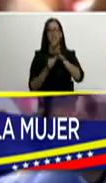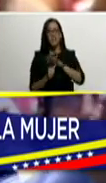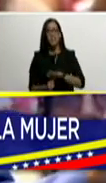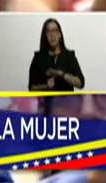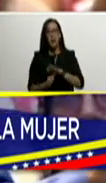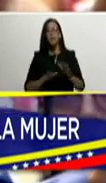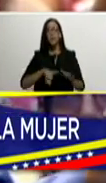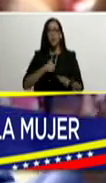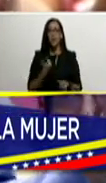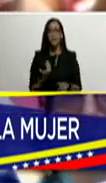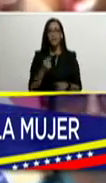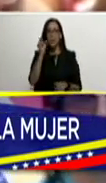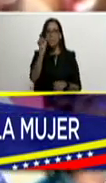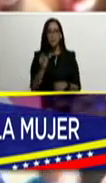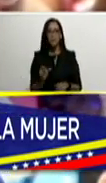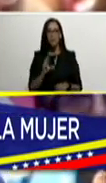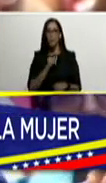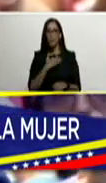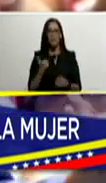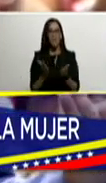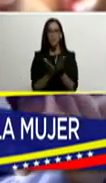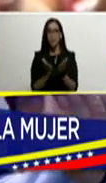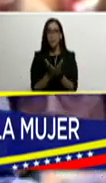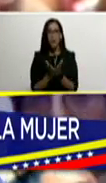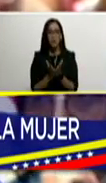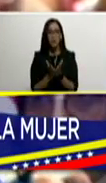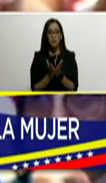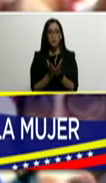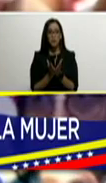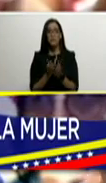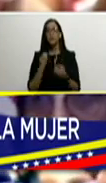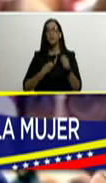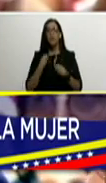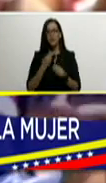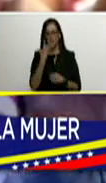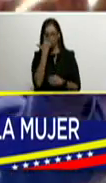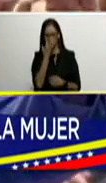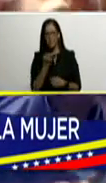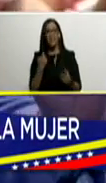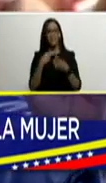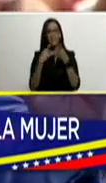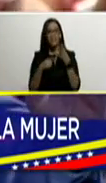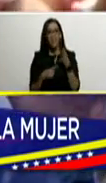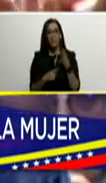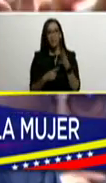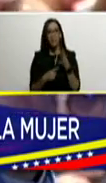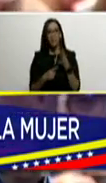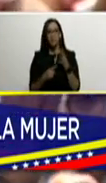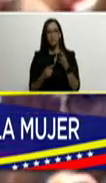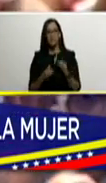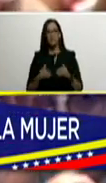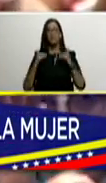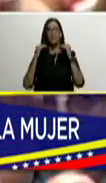pudiera ser una persona que no quiera estudiar, que sufra de depresión, etcétera, sin llegar